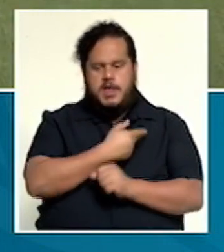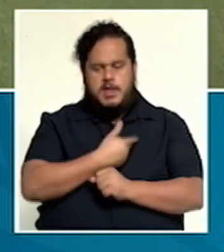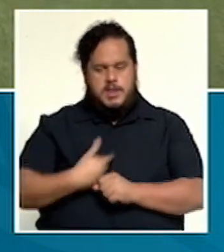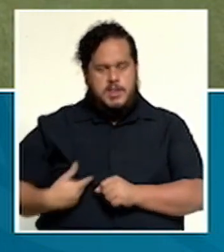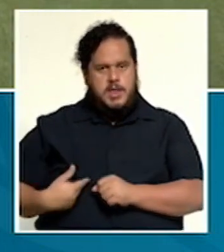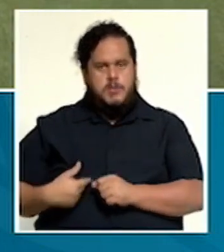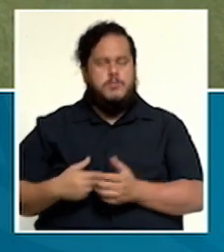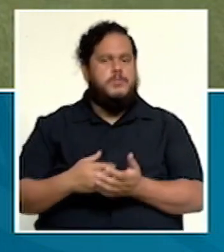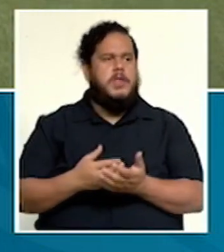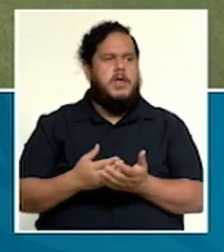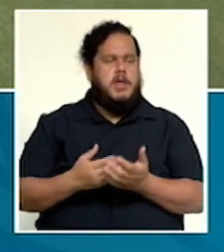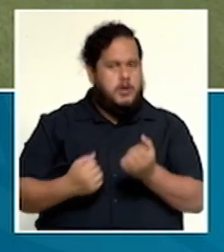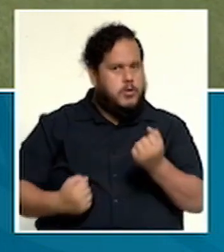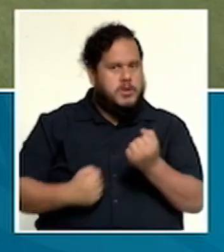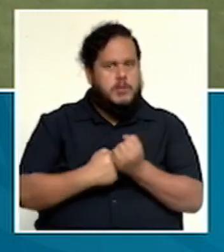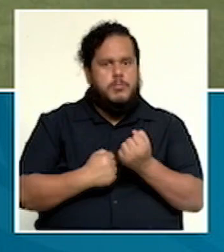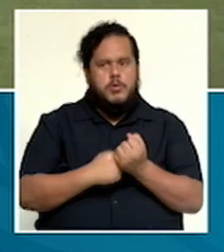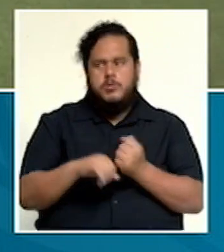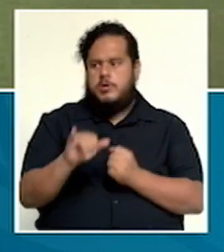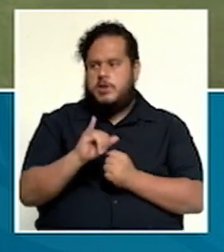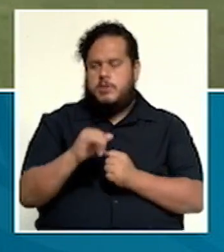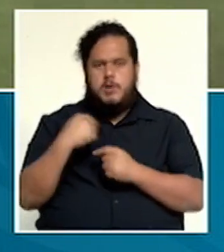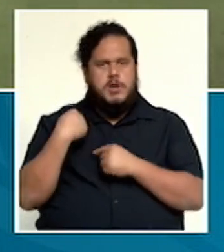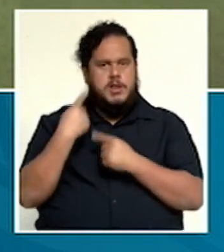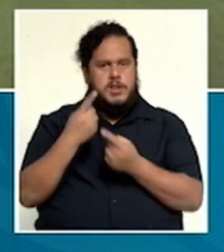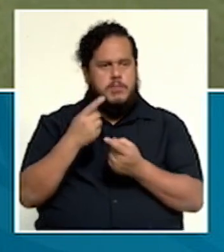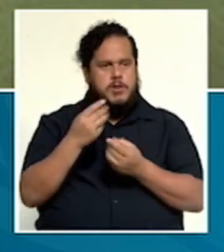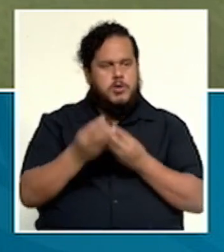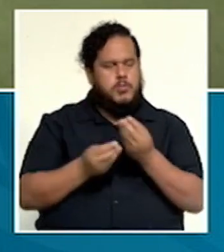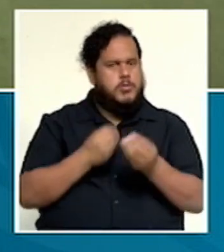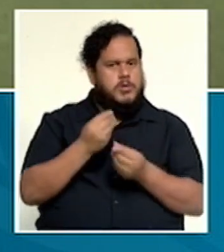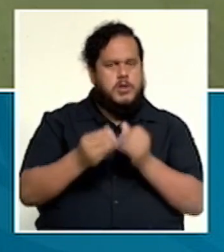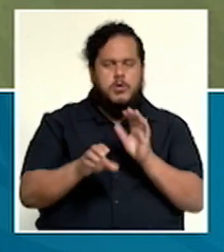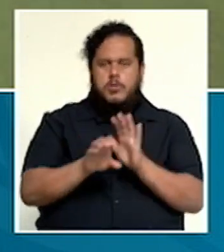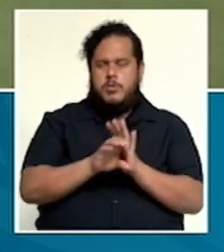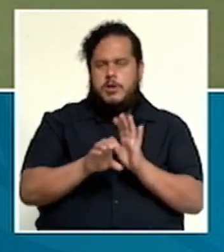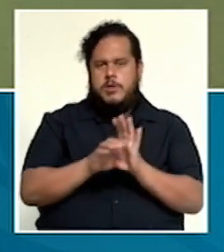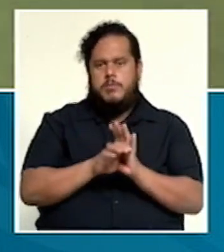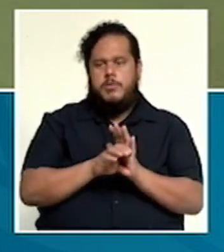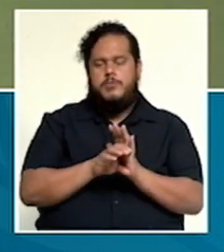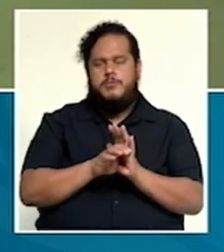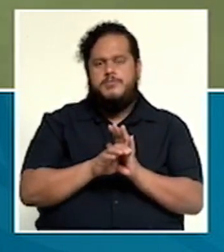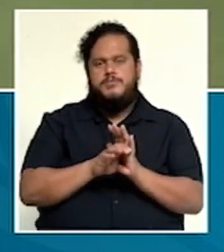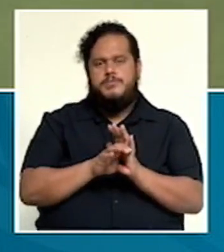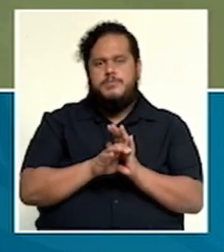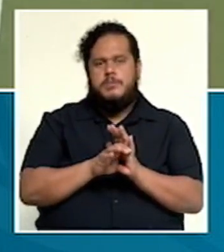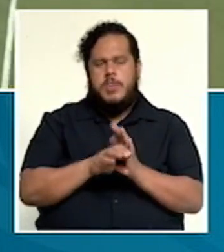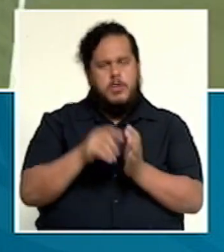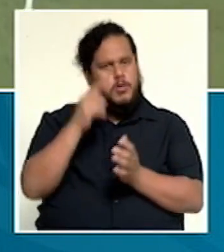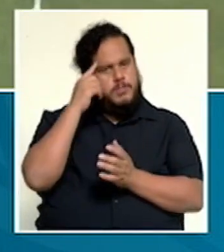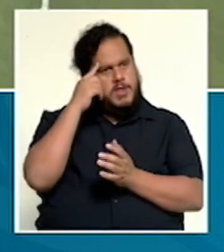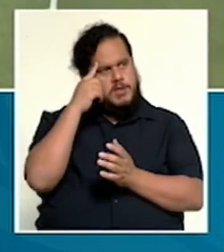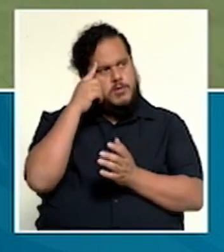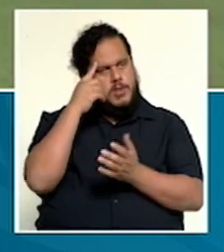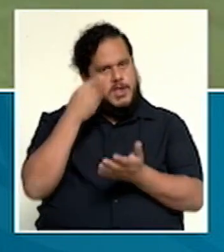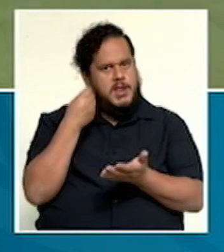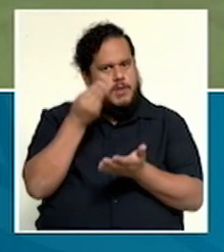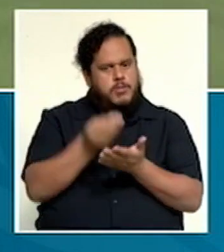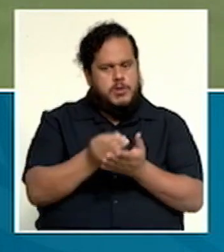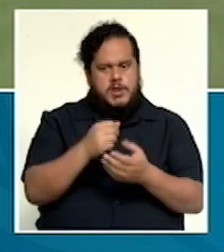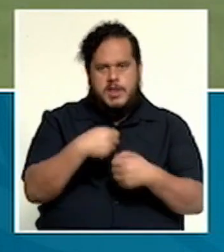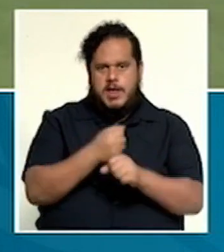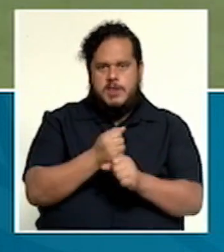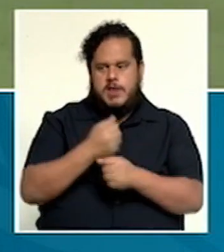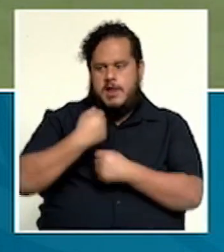Herediano, los apoyos también que se han venido generando, por ejemplo, pienso en el aporte que hace la